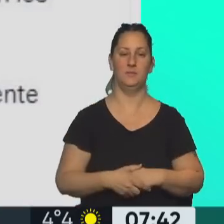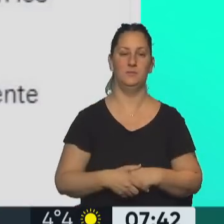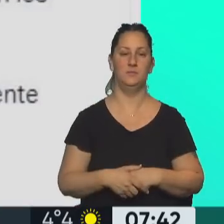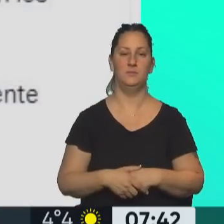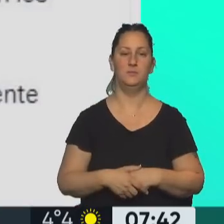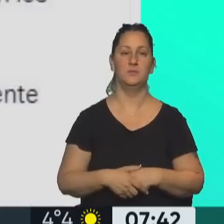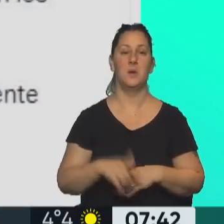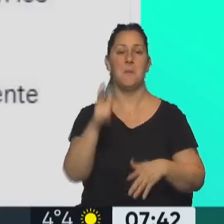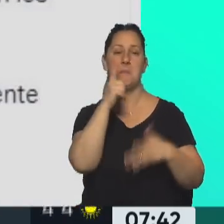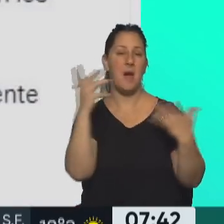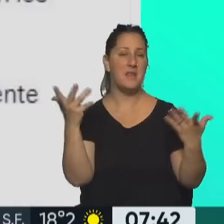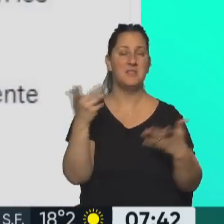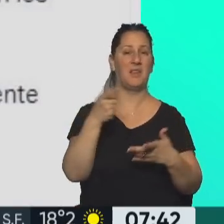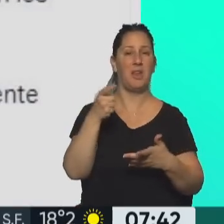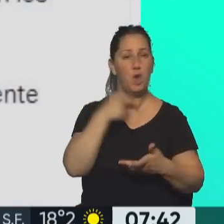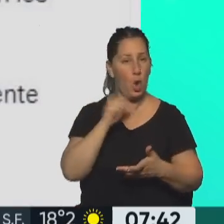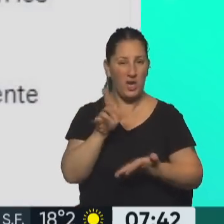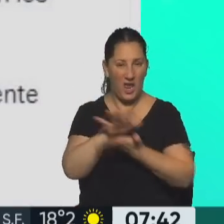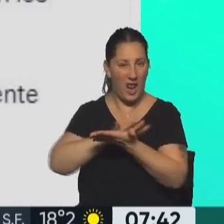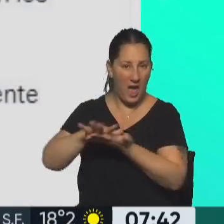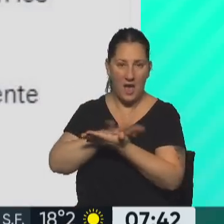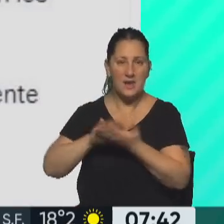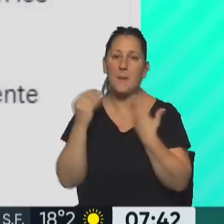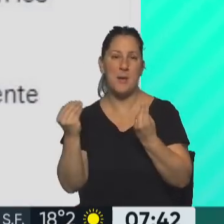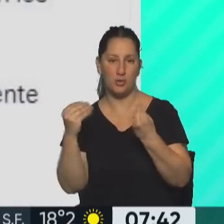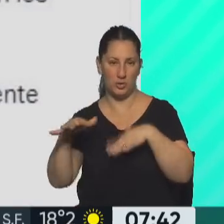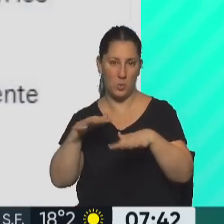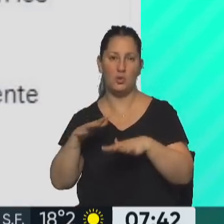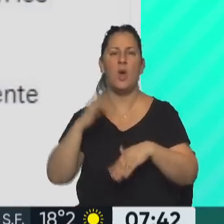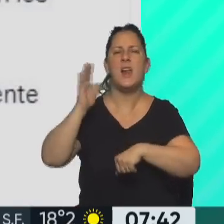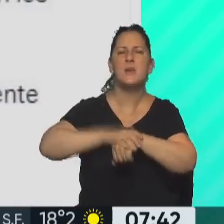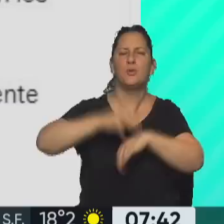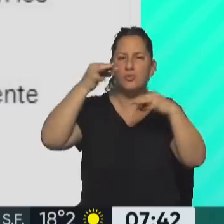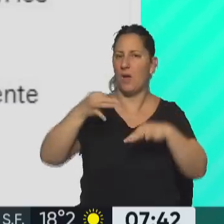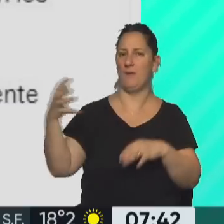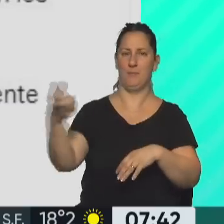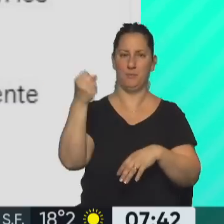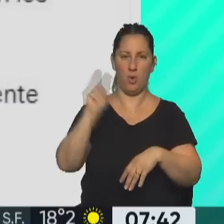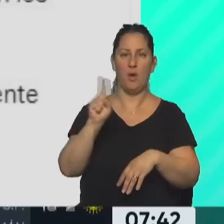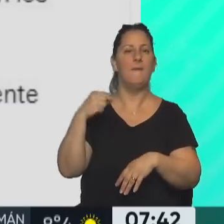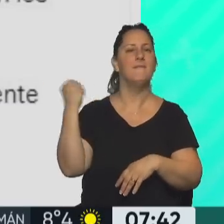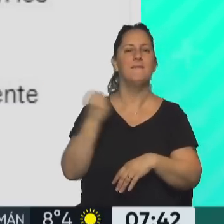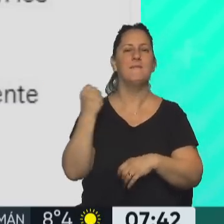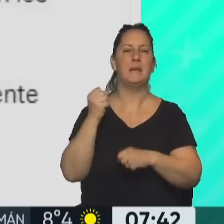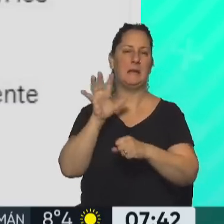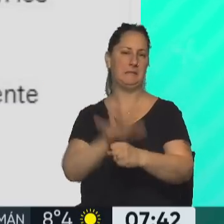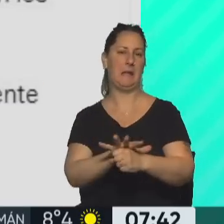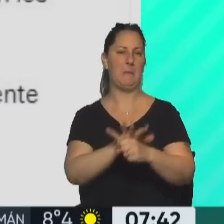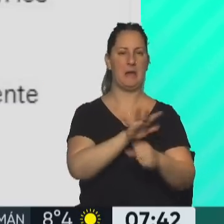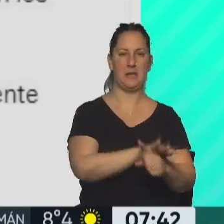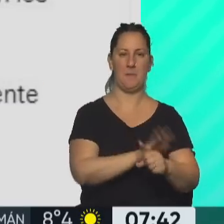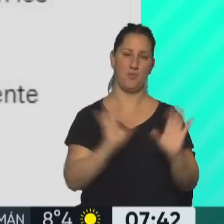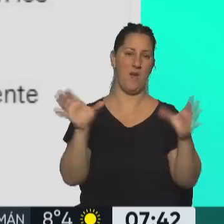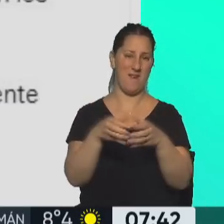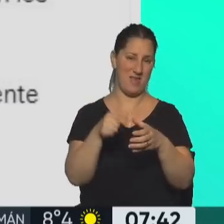entonces. Pareciera que lejos de querer esclarecer el hecho y llegar a sus máximos responsables, están empecinados en tapar lo obvio, que una